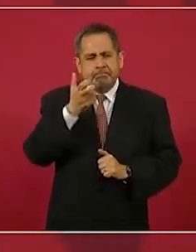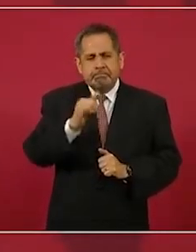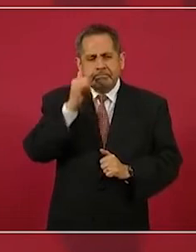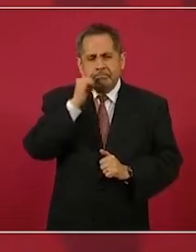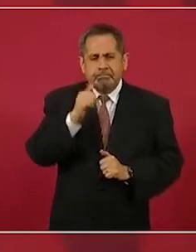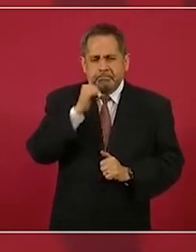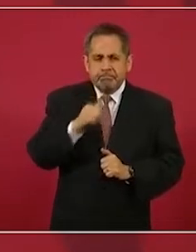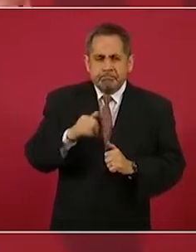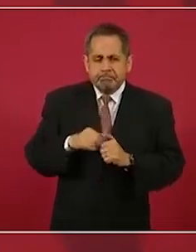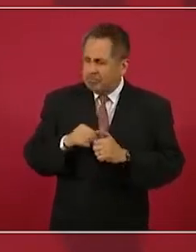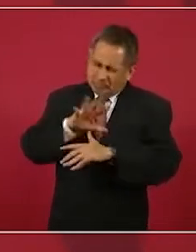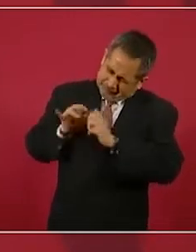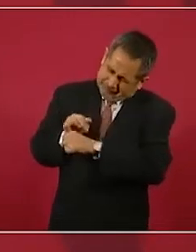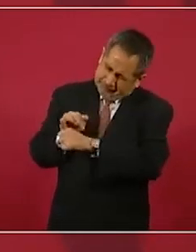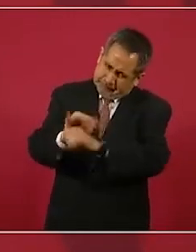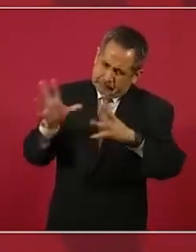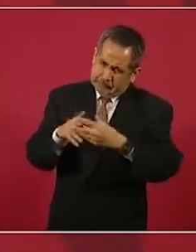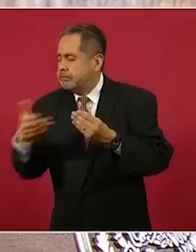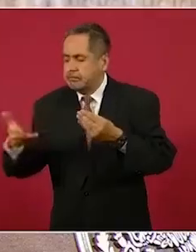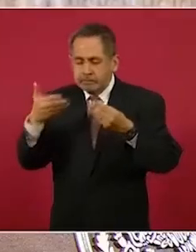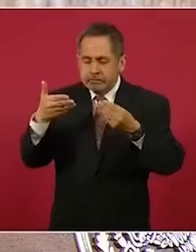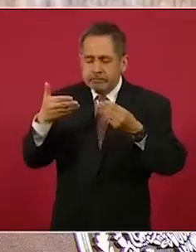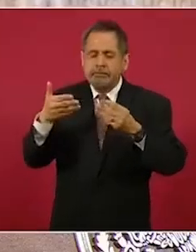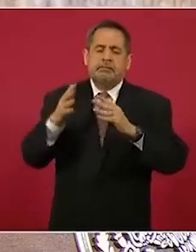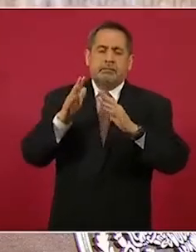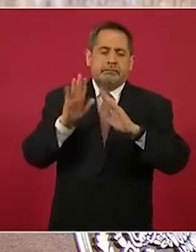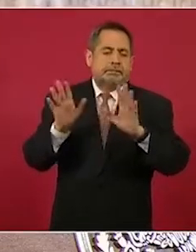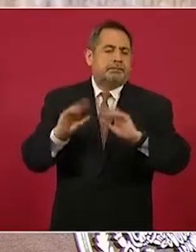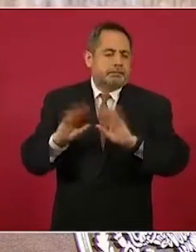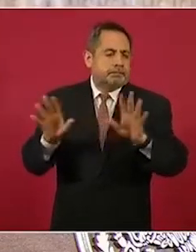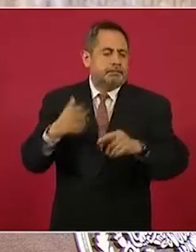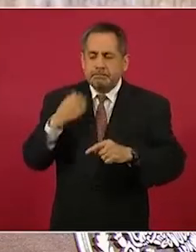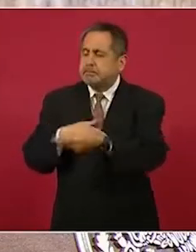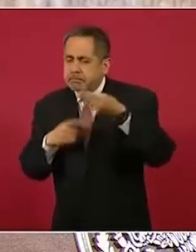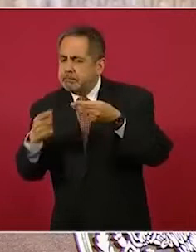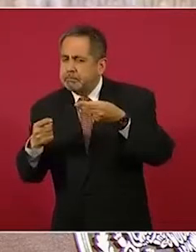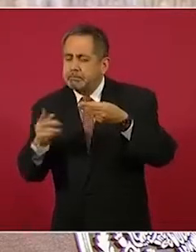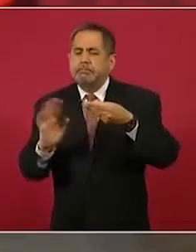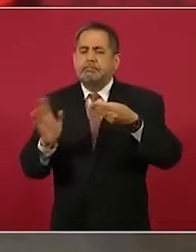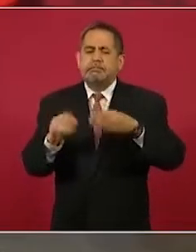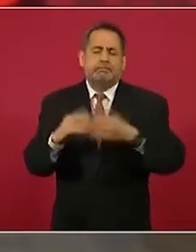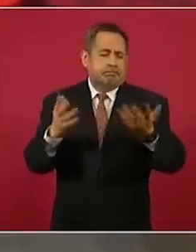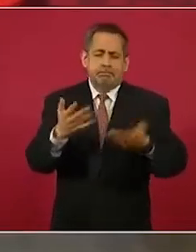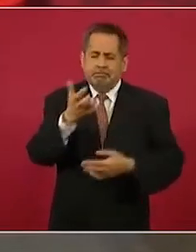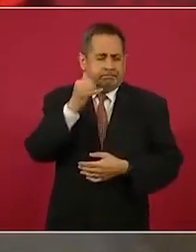se audita todo y se empieza a aclarar.